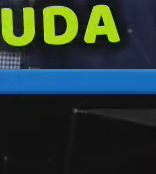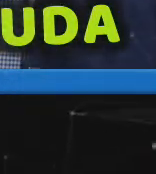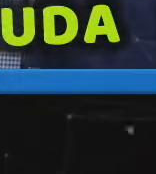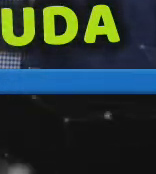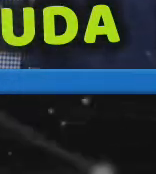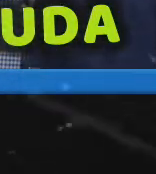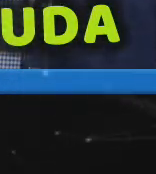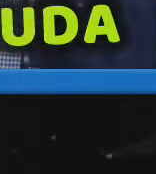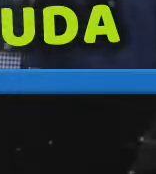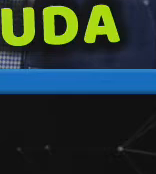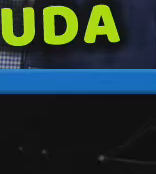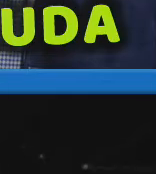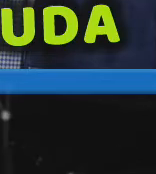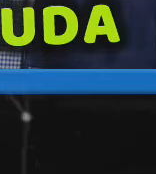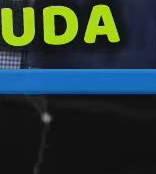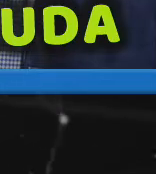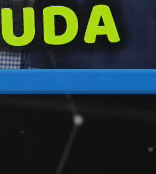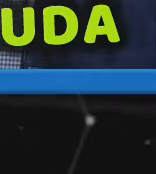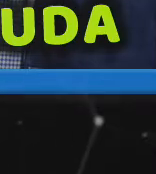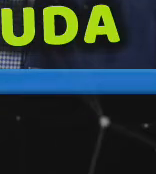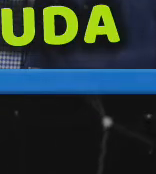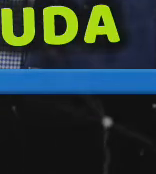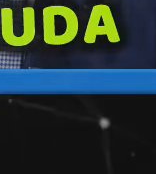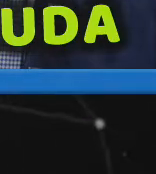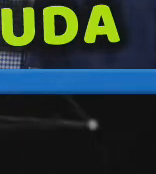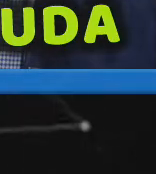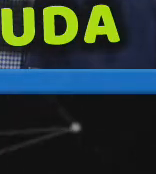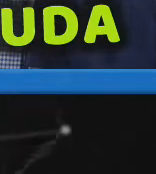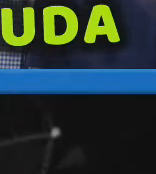En la conferencia de hoy, el presidente Andrés Manuel López Obrador